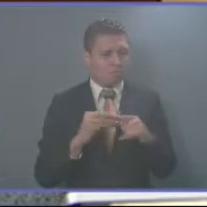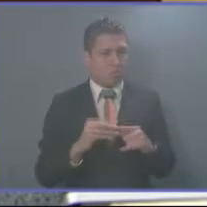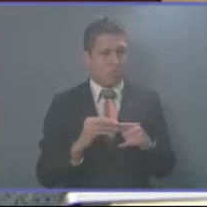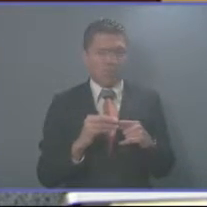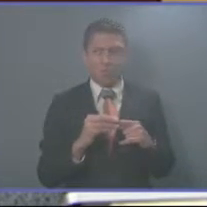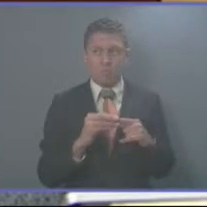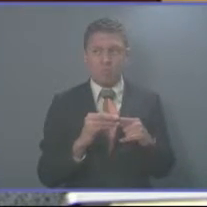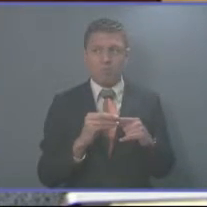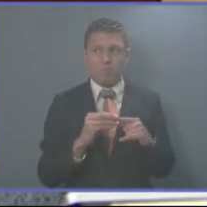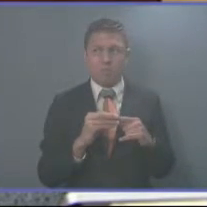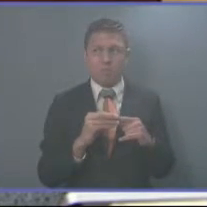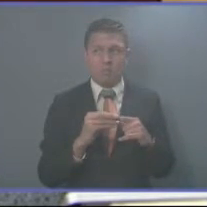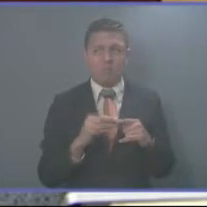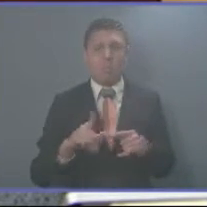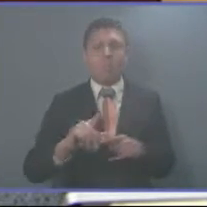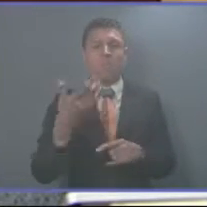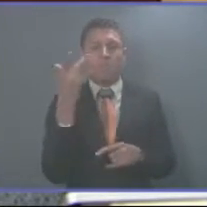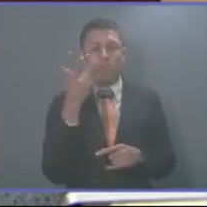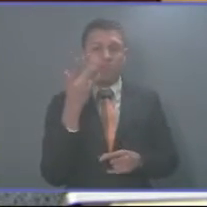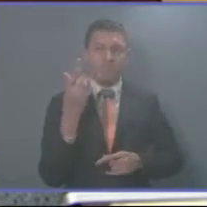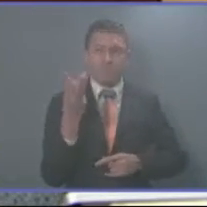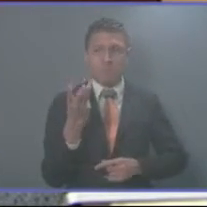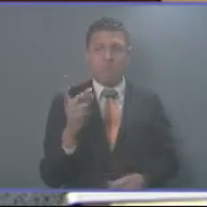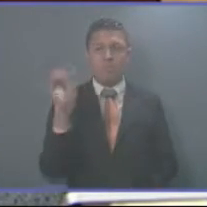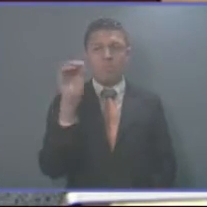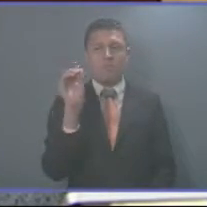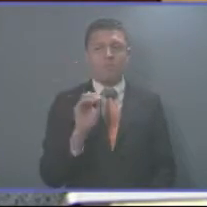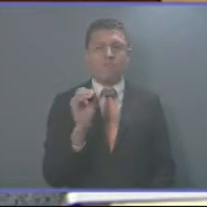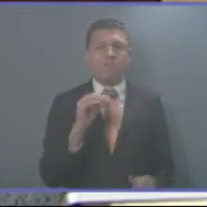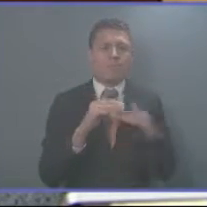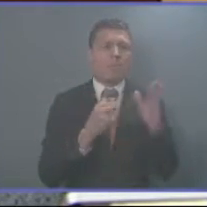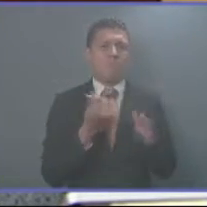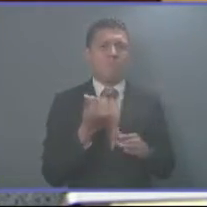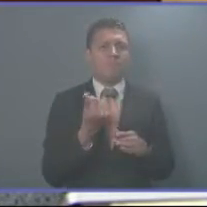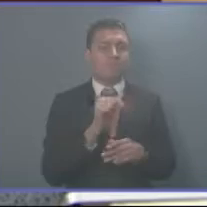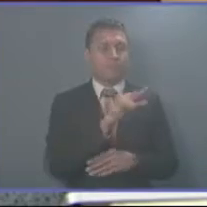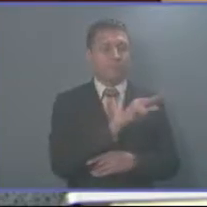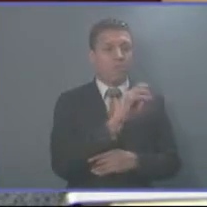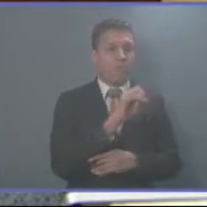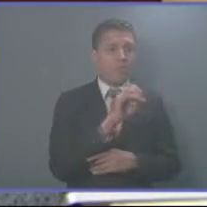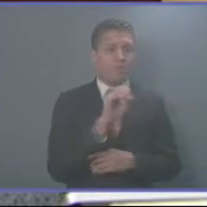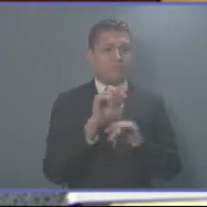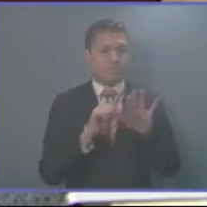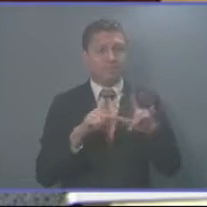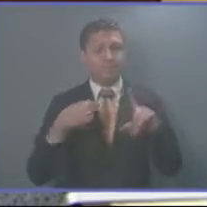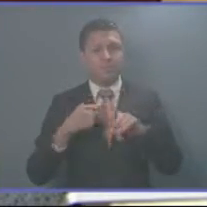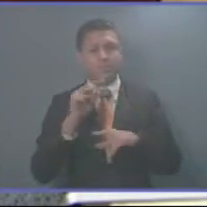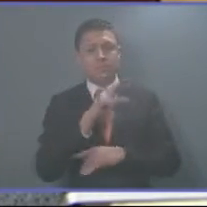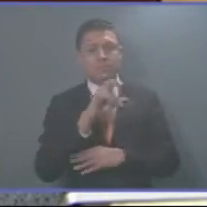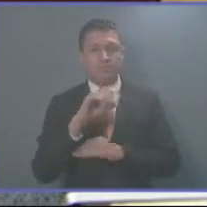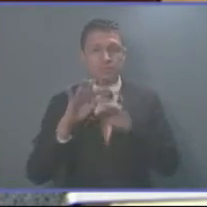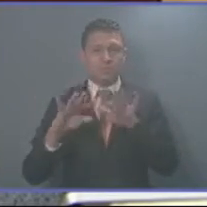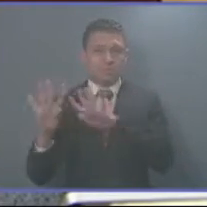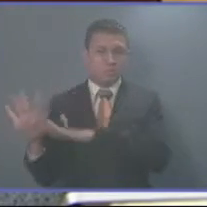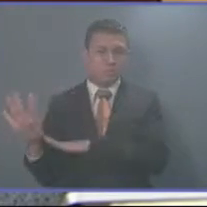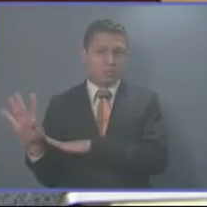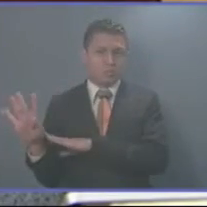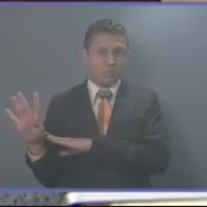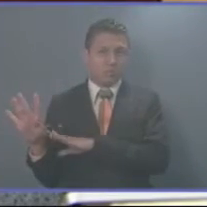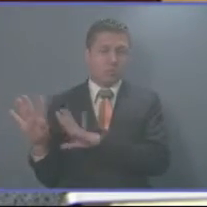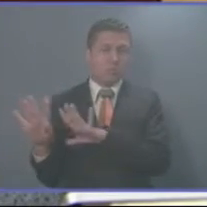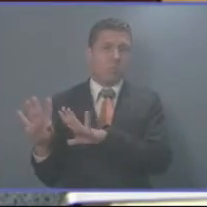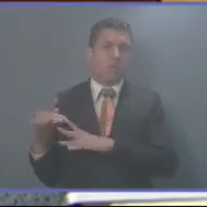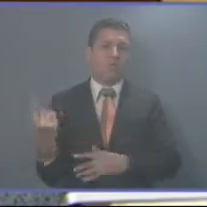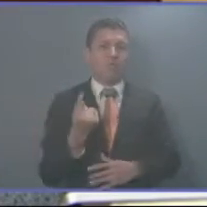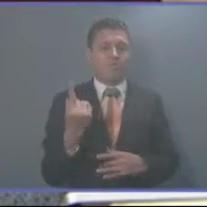autónoma experimenta un déficit de este, que de 2006 a 2019 solo